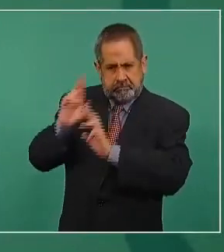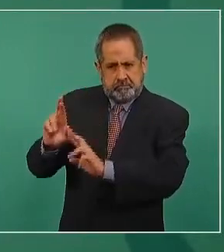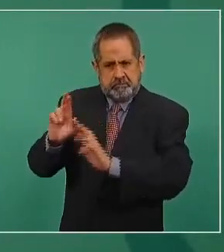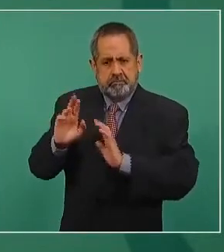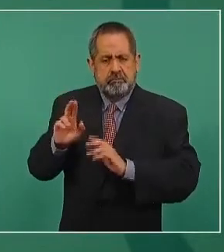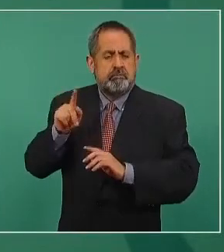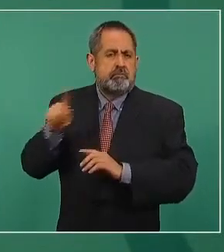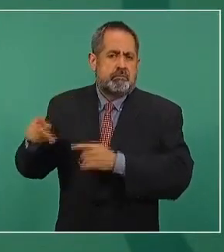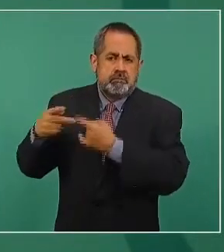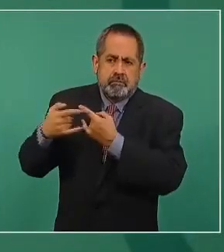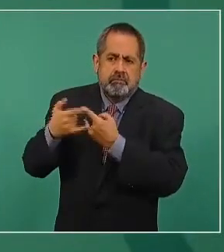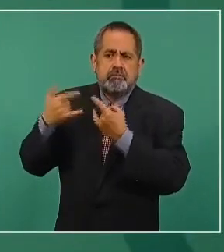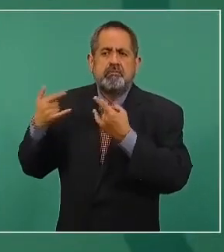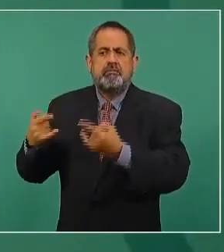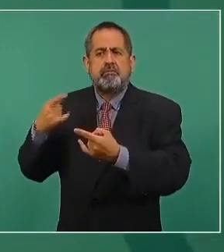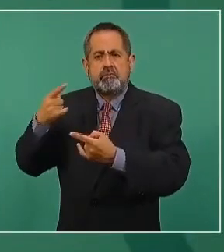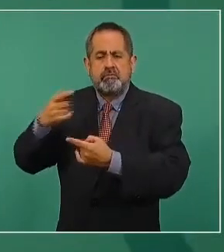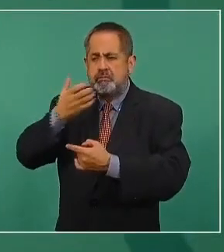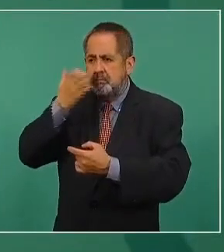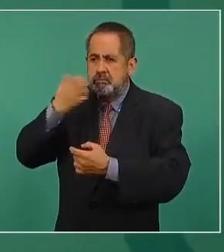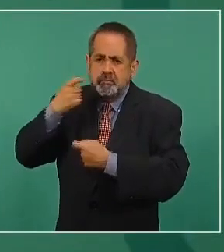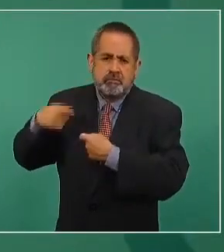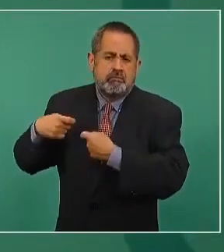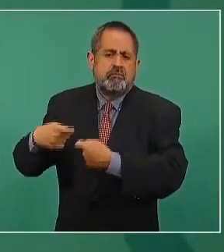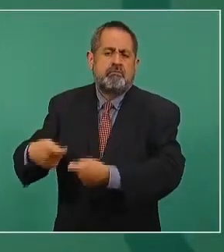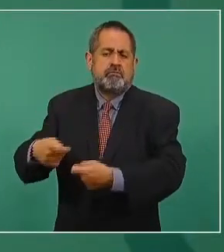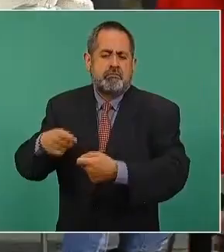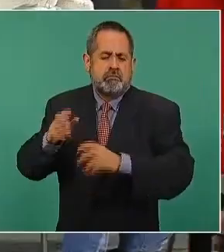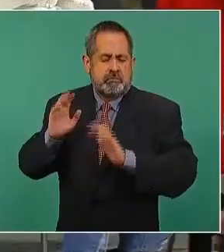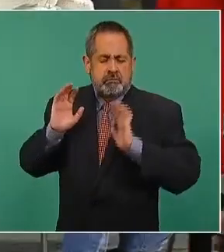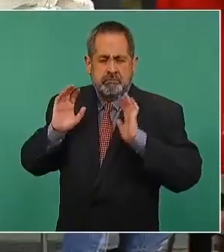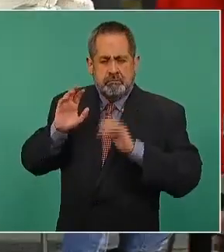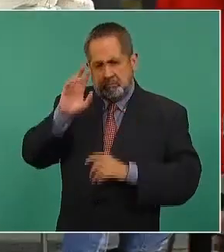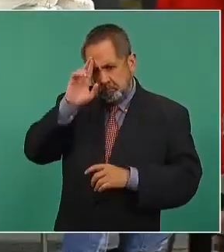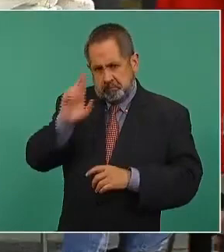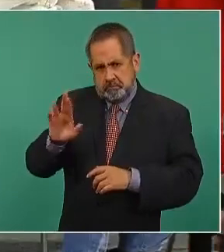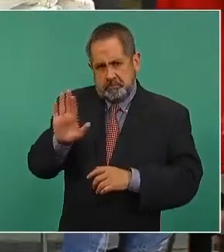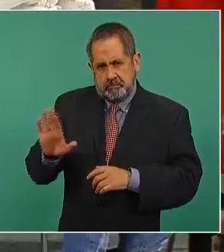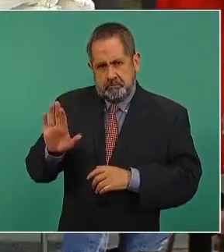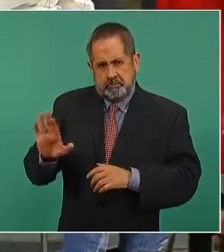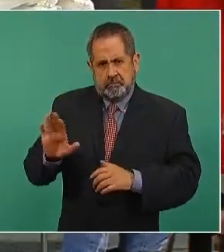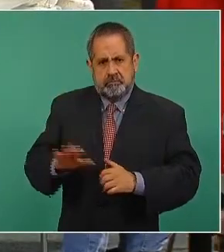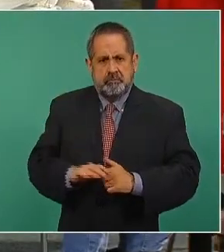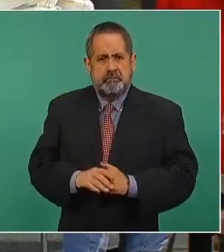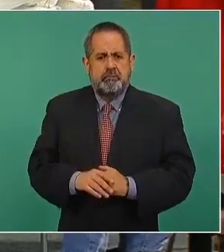idiosincrasia, a su historia, a sus procesos internos.